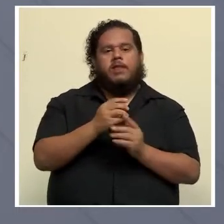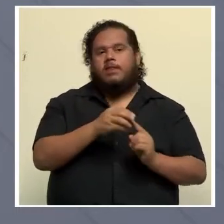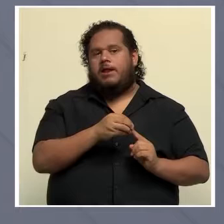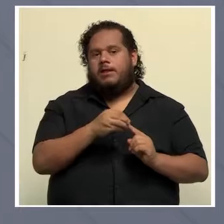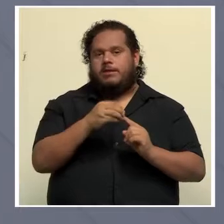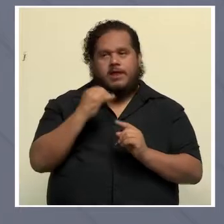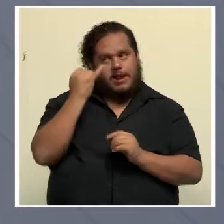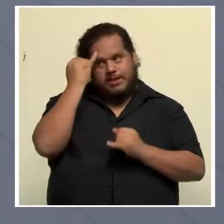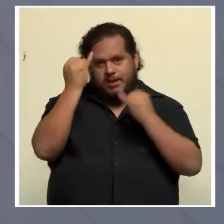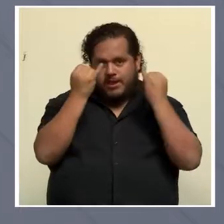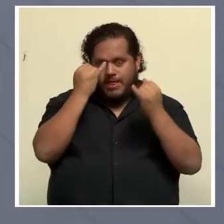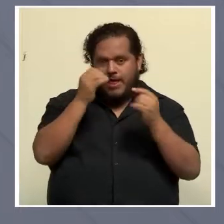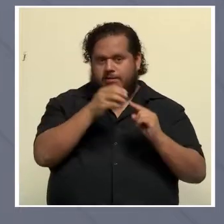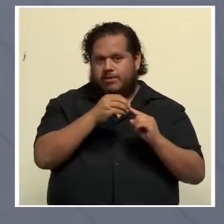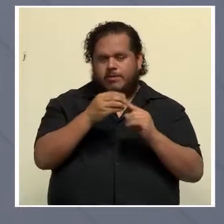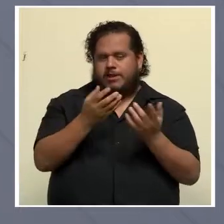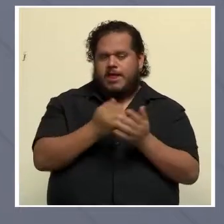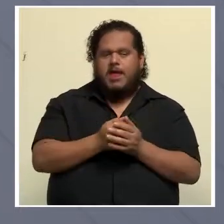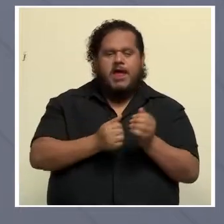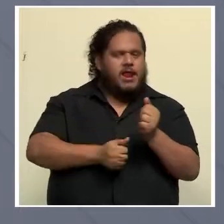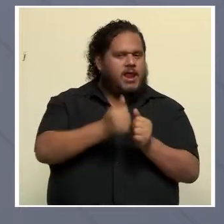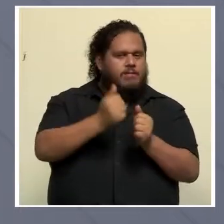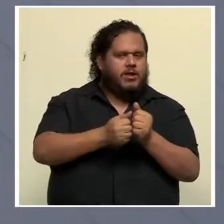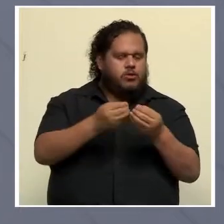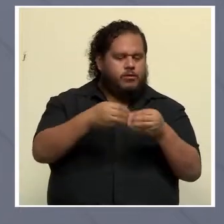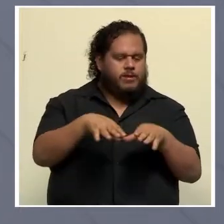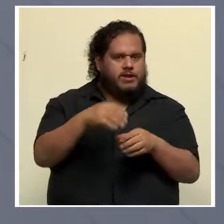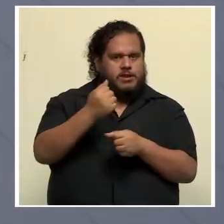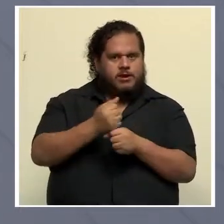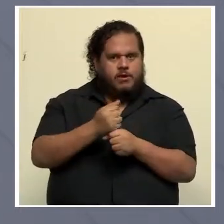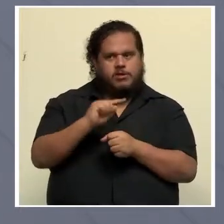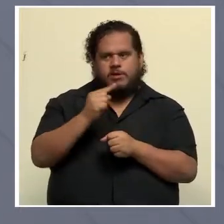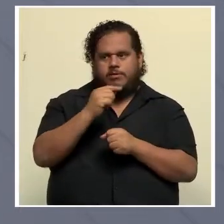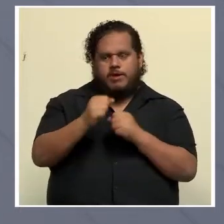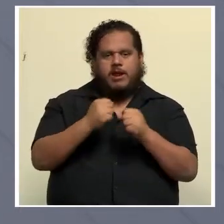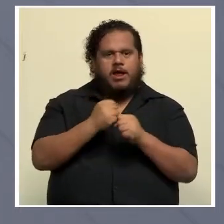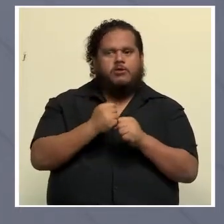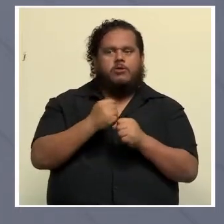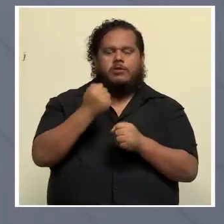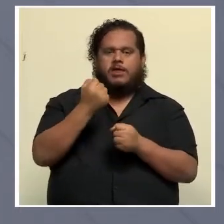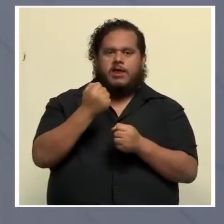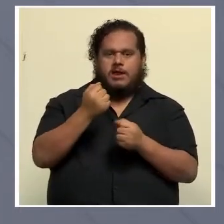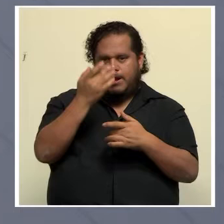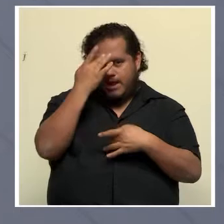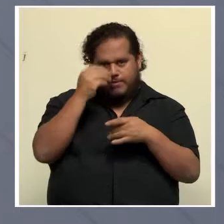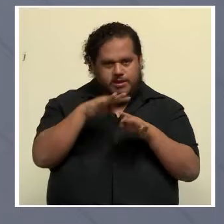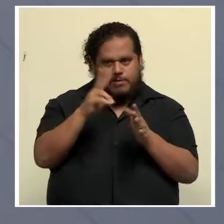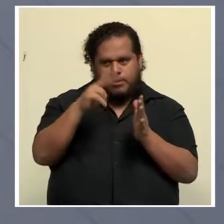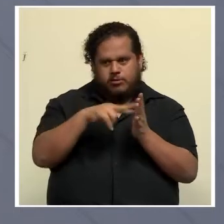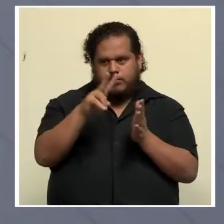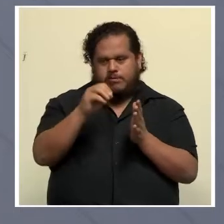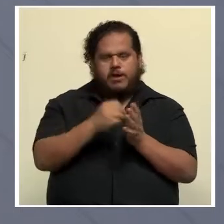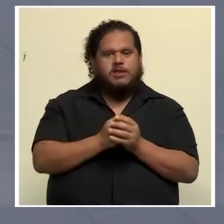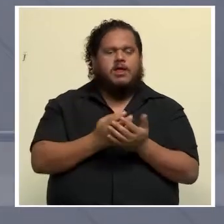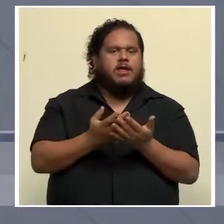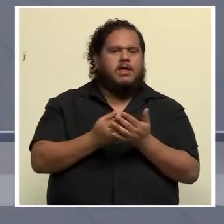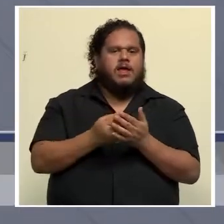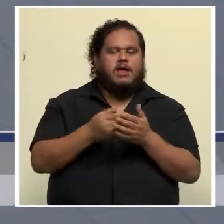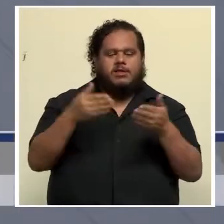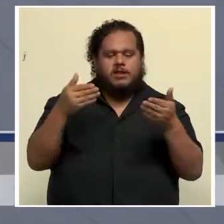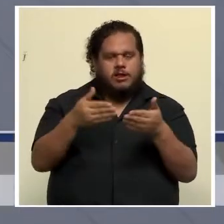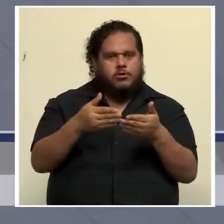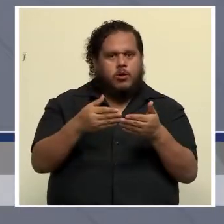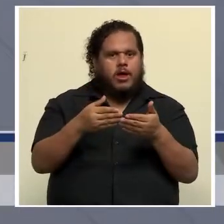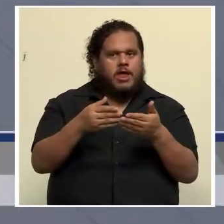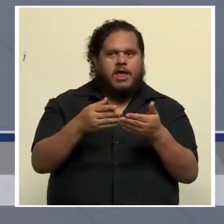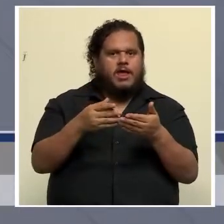la mayor pérdida de empleos que ocurrió durante la pandemia, en el primer año de la pandemia, en el 2020, se concentró en el sector informal de la economía.